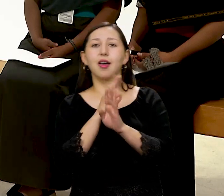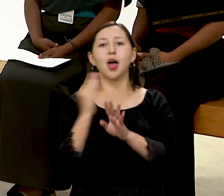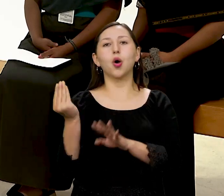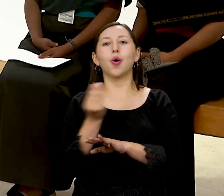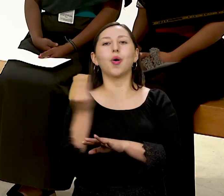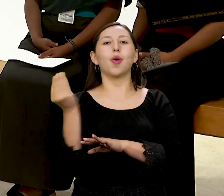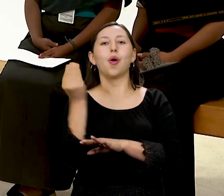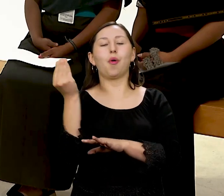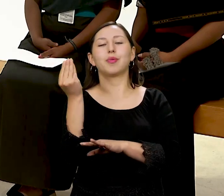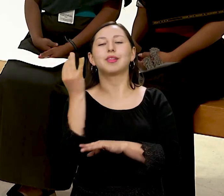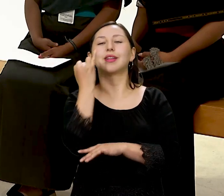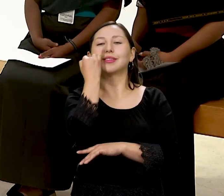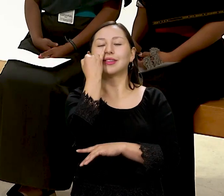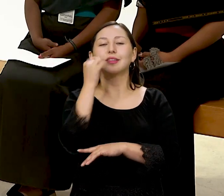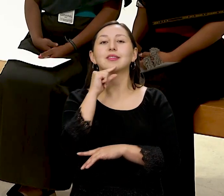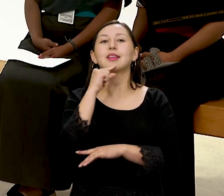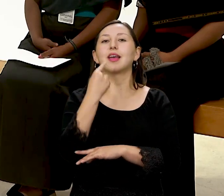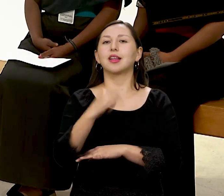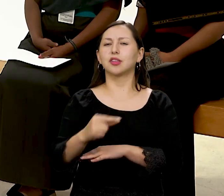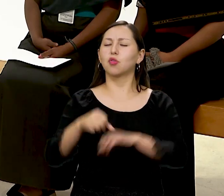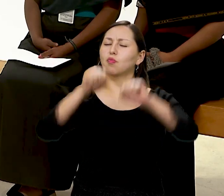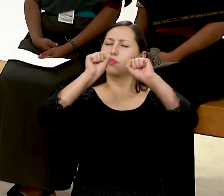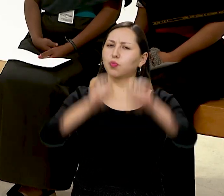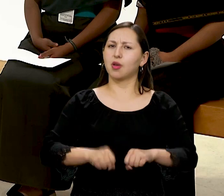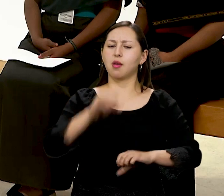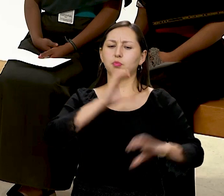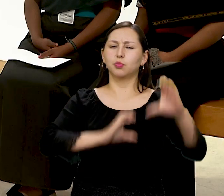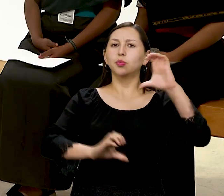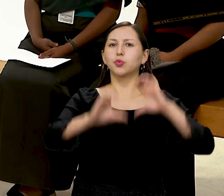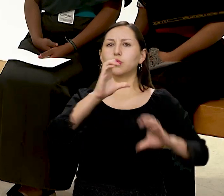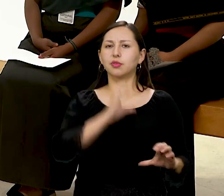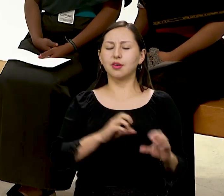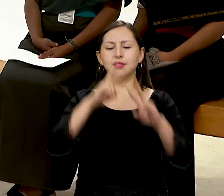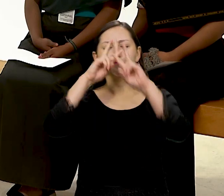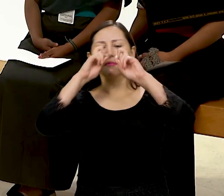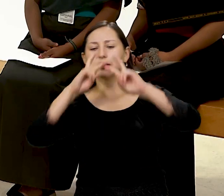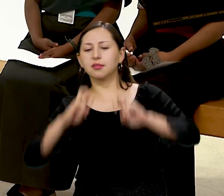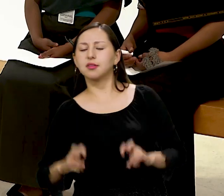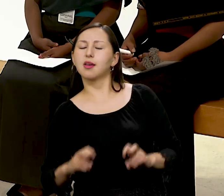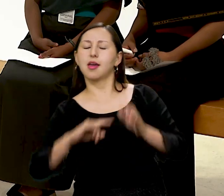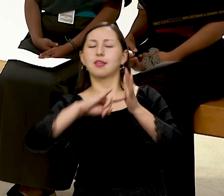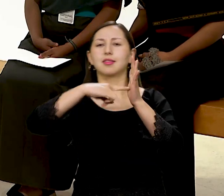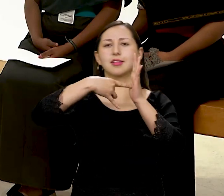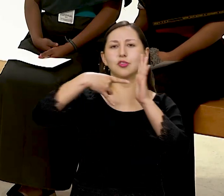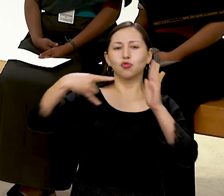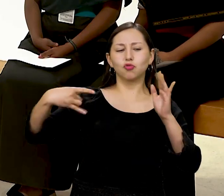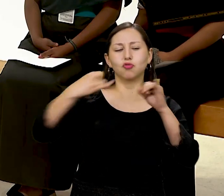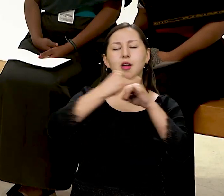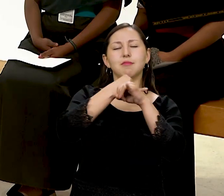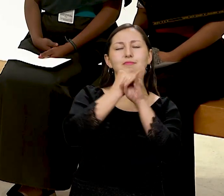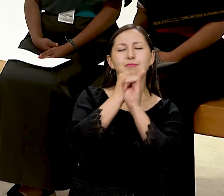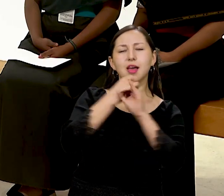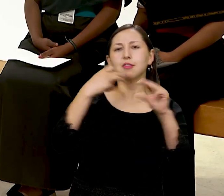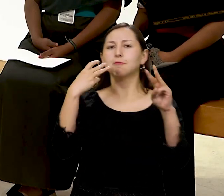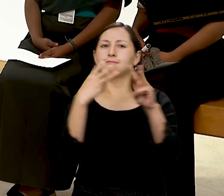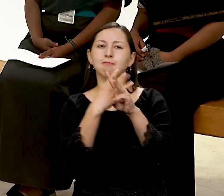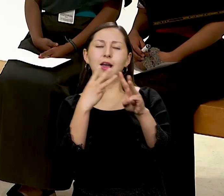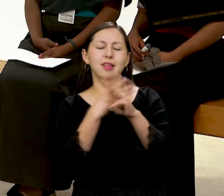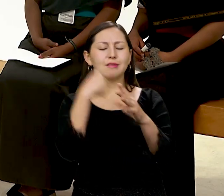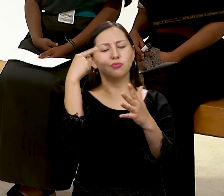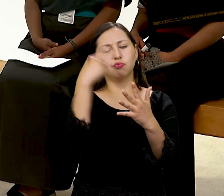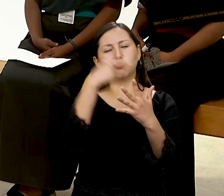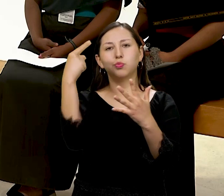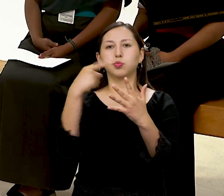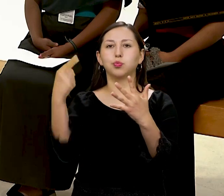los jóvenes quichuas estamos también haciendo ciencia, tecnología, ingeniería y matemáticas.